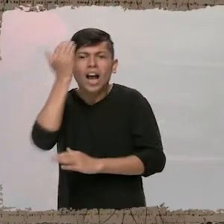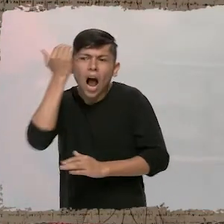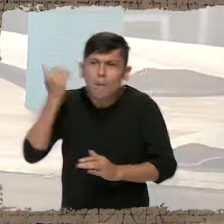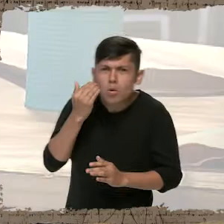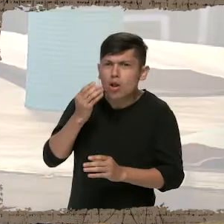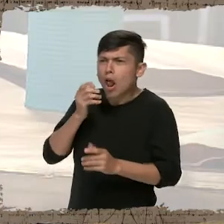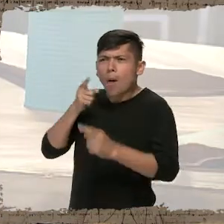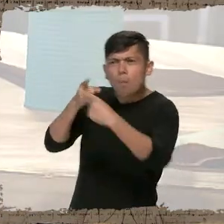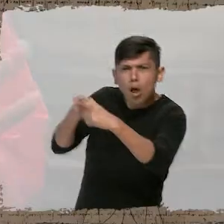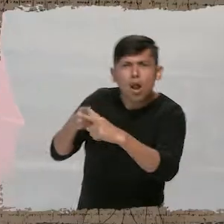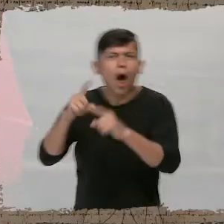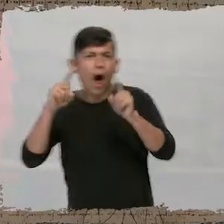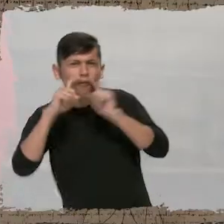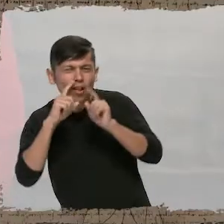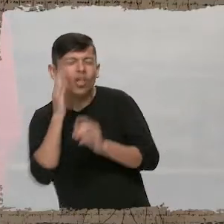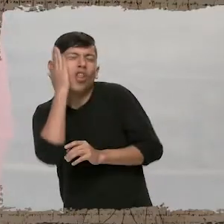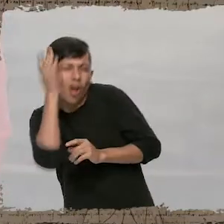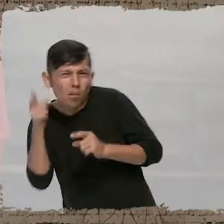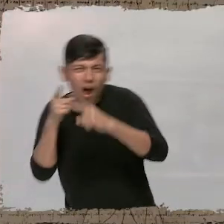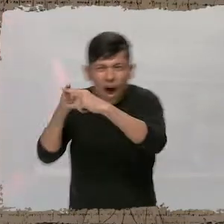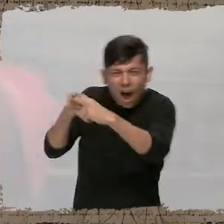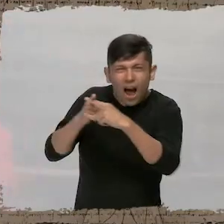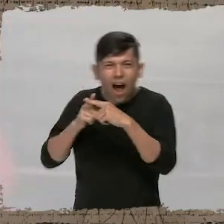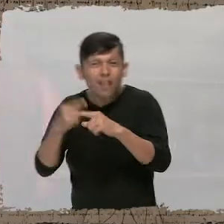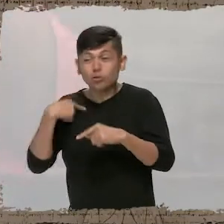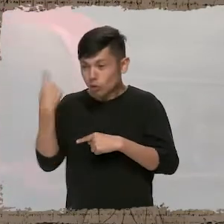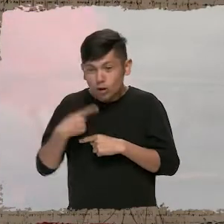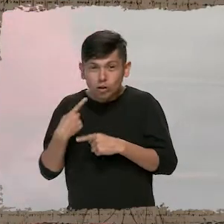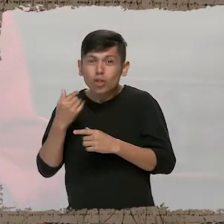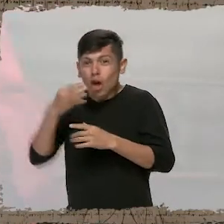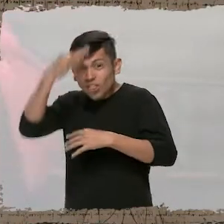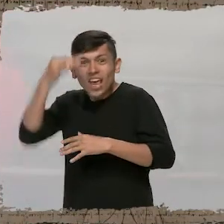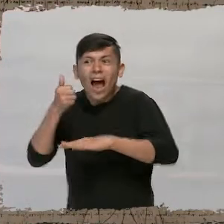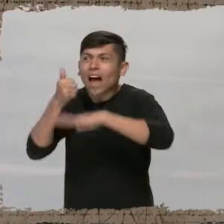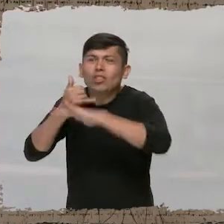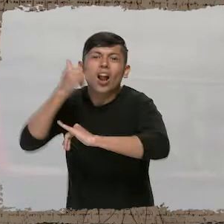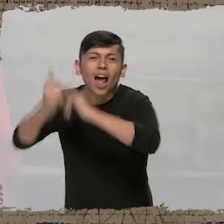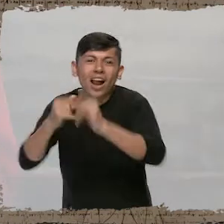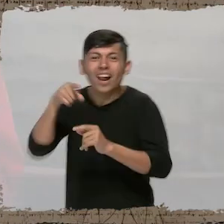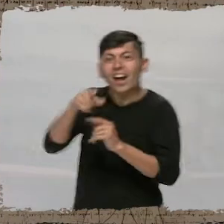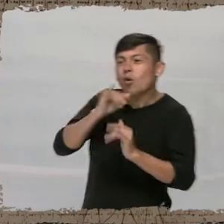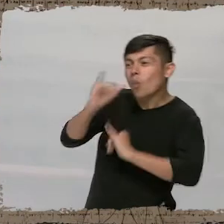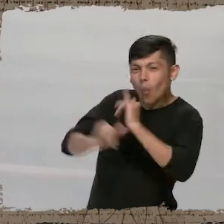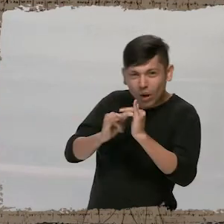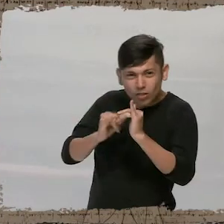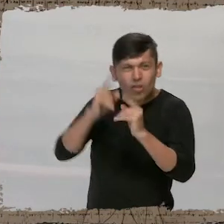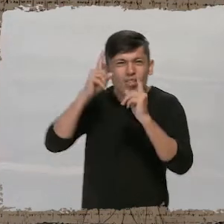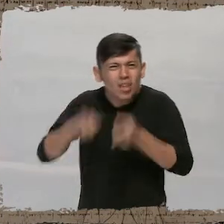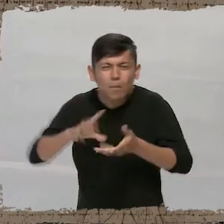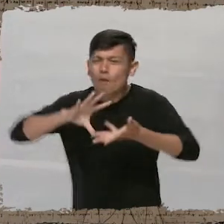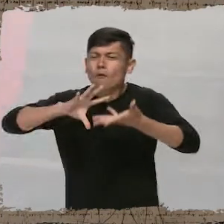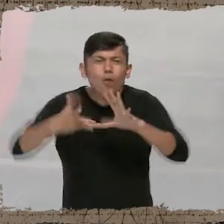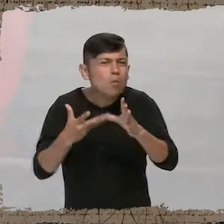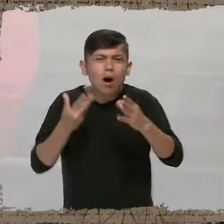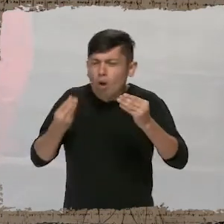enfrentaba contra el brujo alperovich el dormir o no entonces íbamos representando y haciendo todo lo que peak iba relatando y aprendimos un montón de